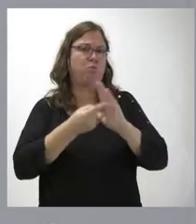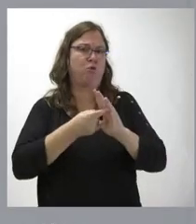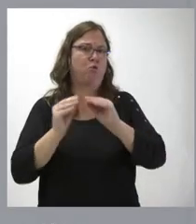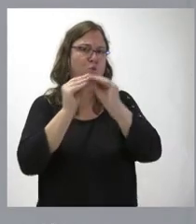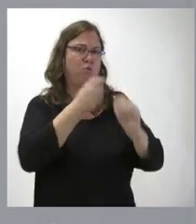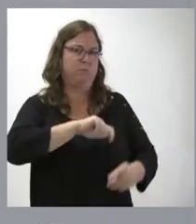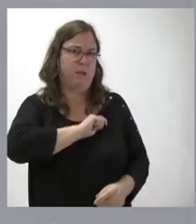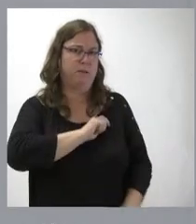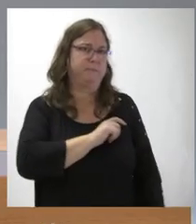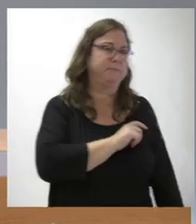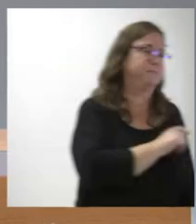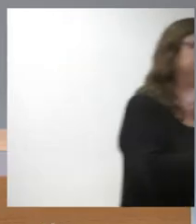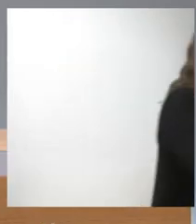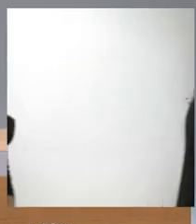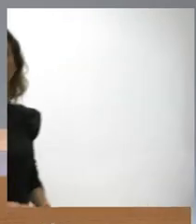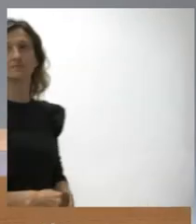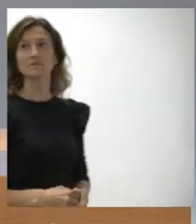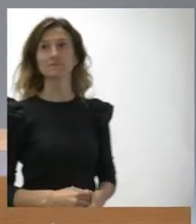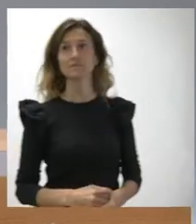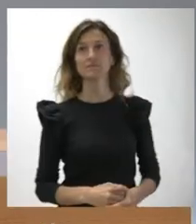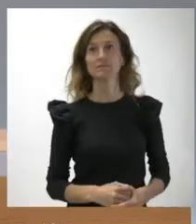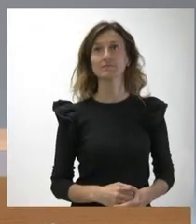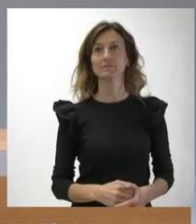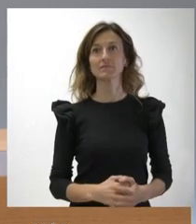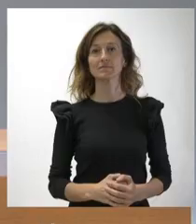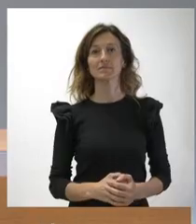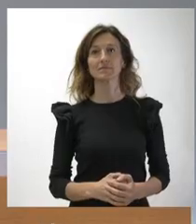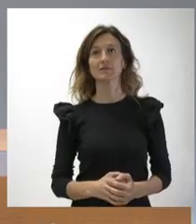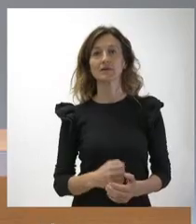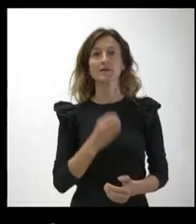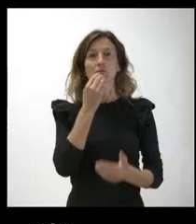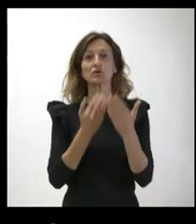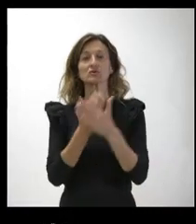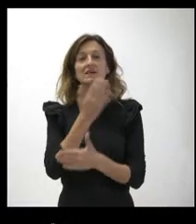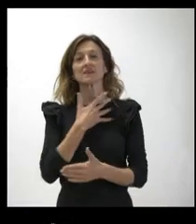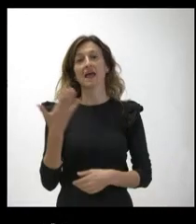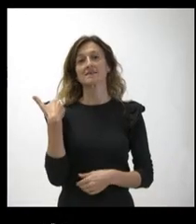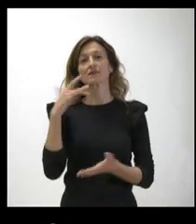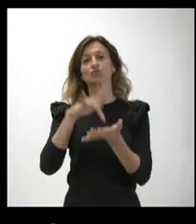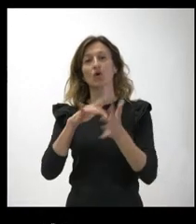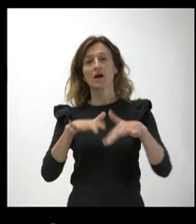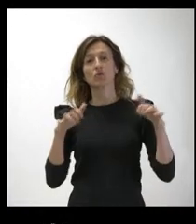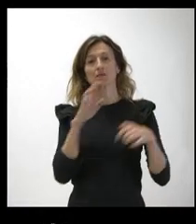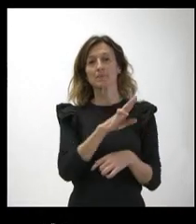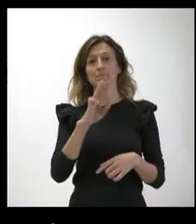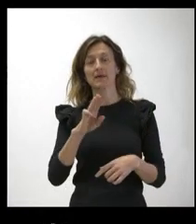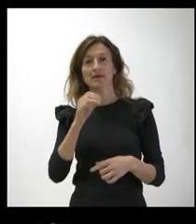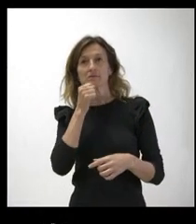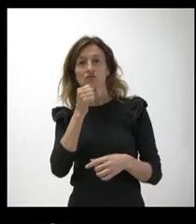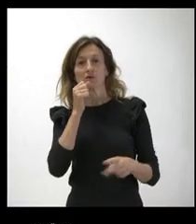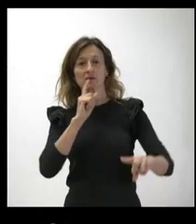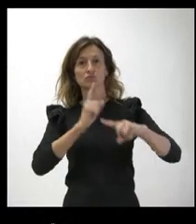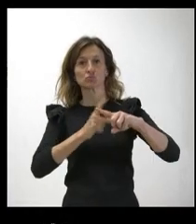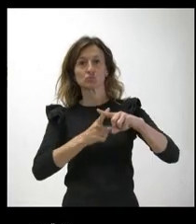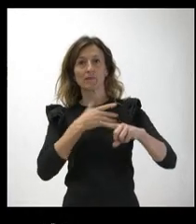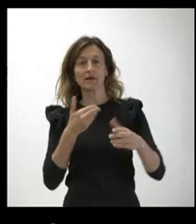de España Qué tal eh Buenos días se quería preguntar por lo ocurrido ayer en las Cortes donde PP y psoe sumaron sus votos para tumbar la